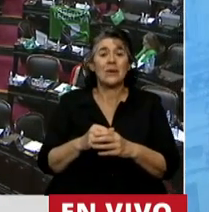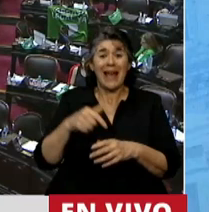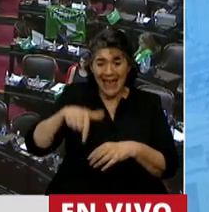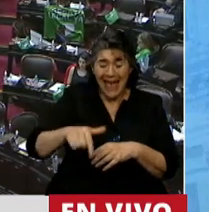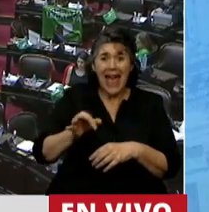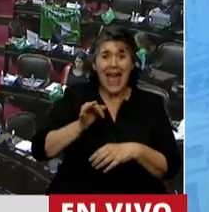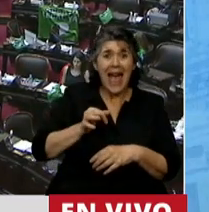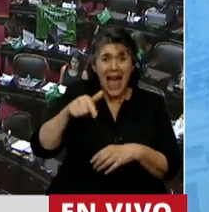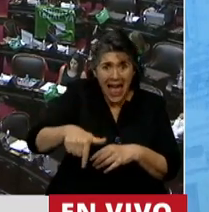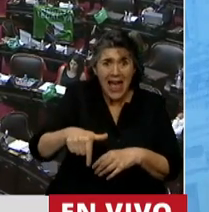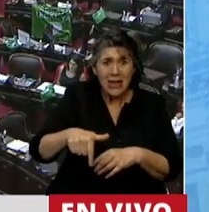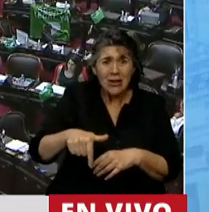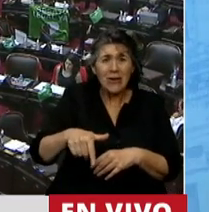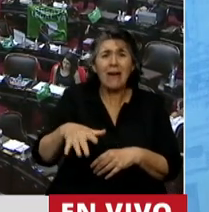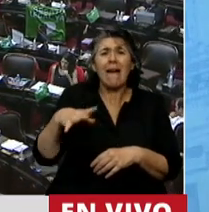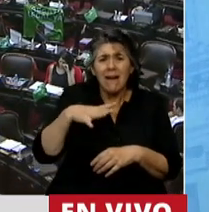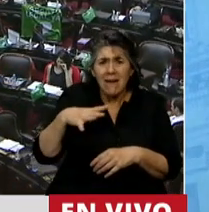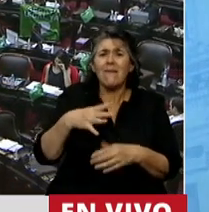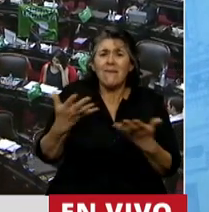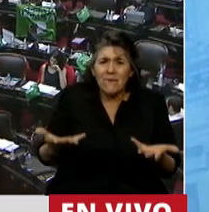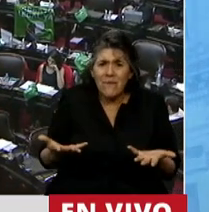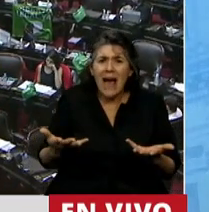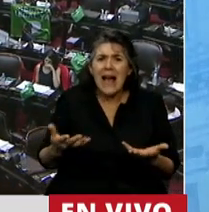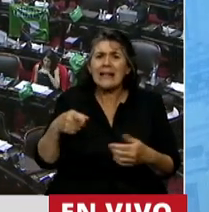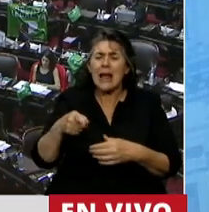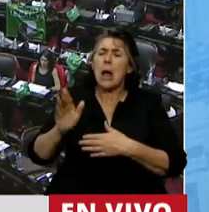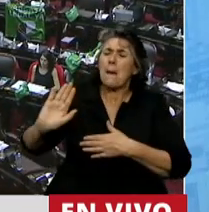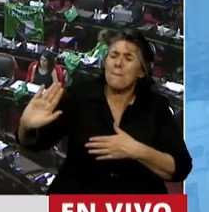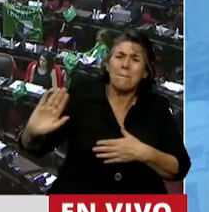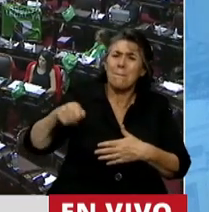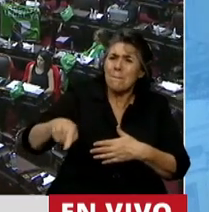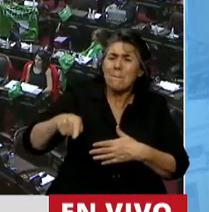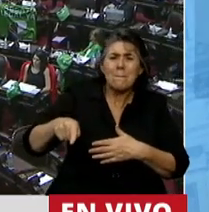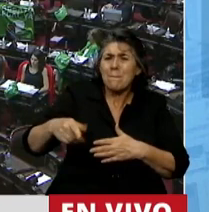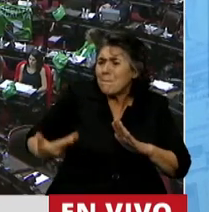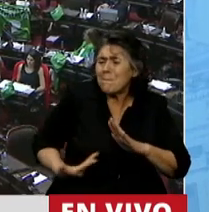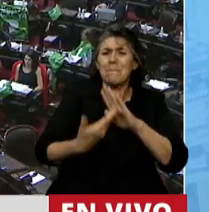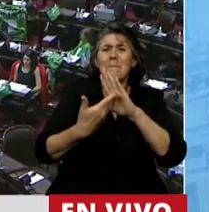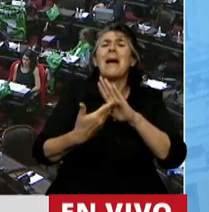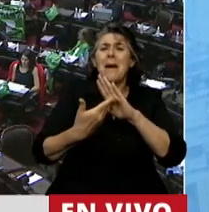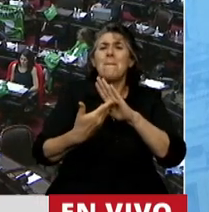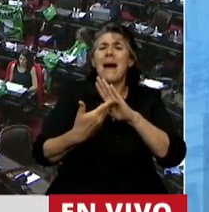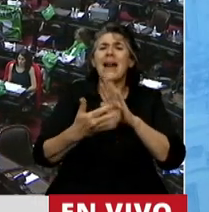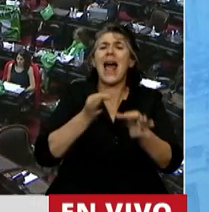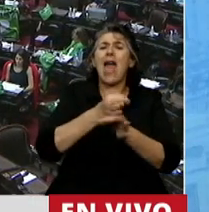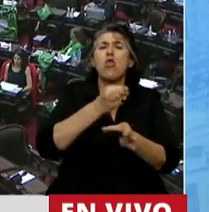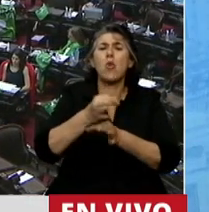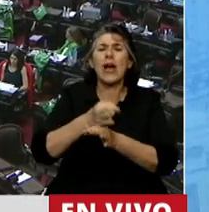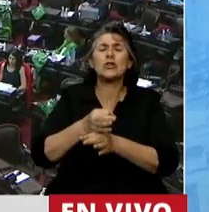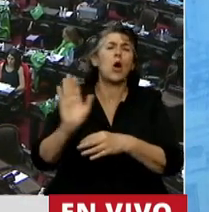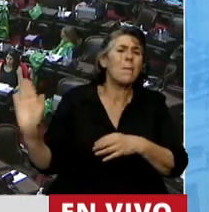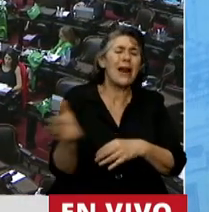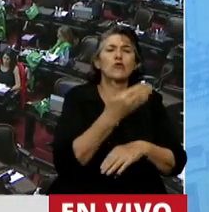vivimos aún cuesta establecerlo como un principio básico de la educación en nuestros